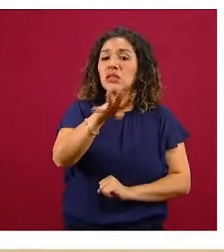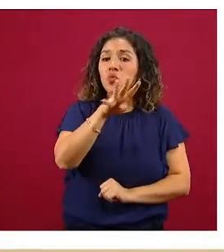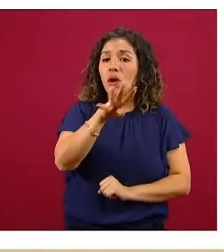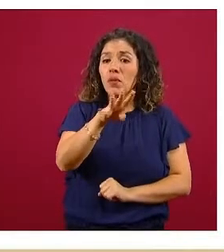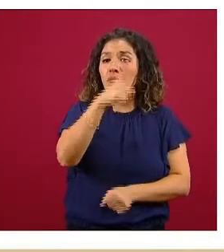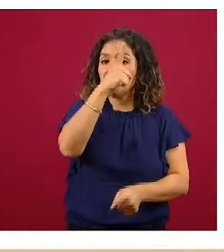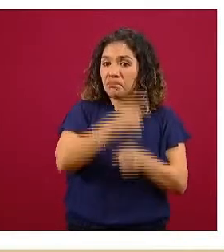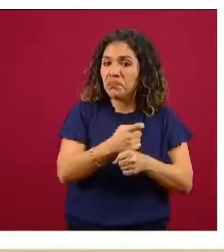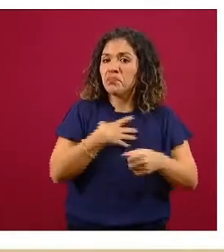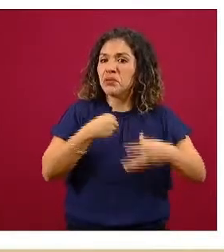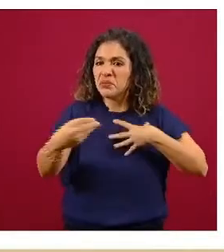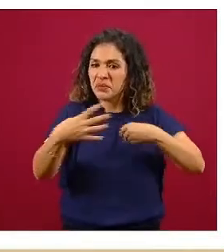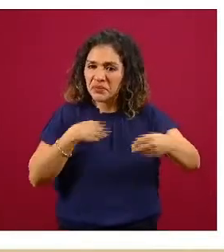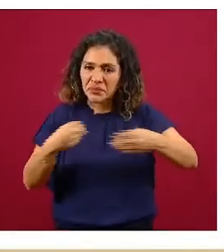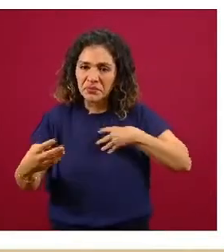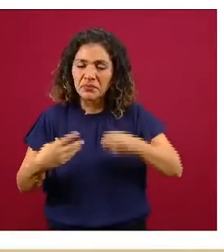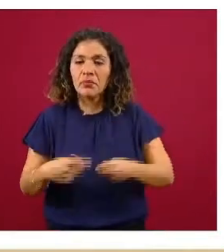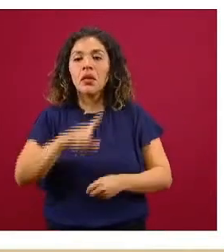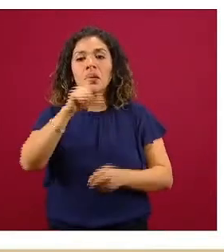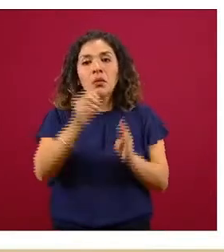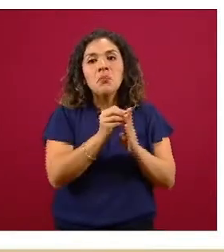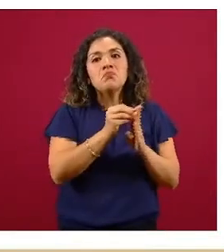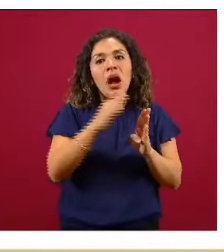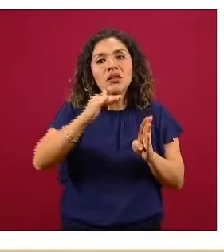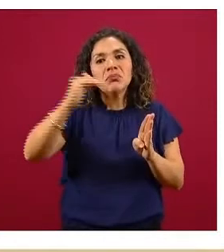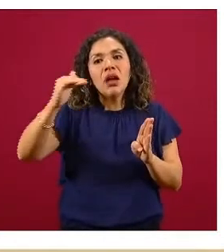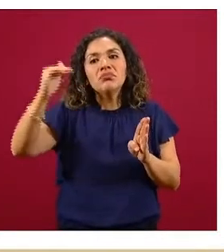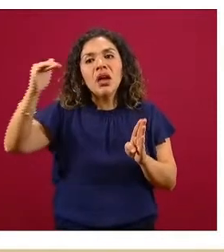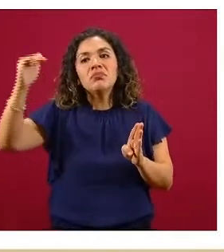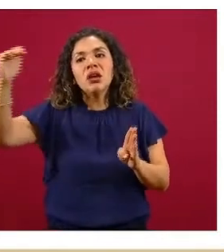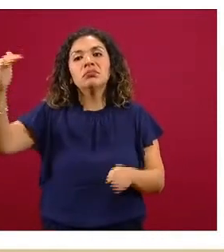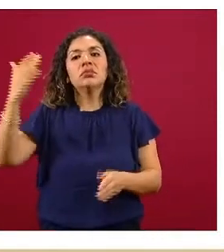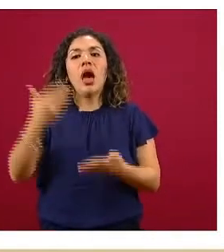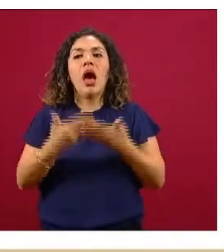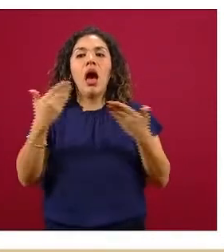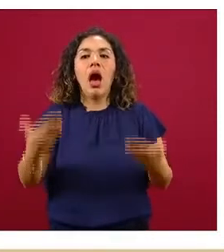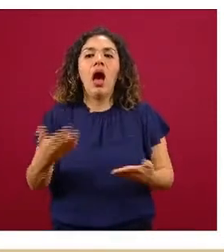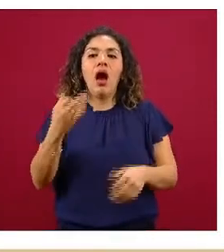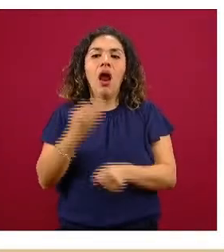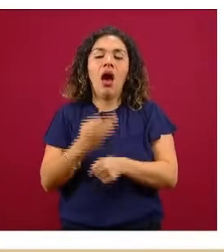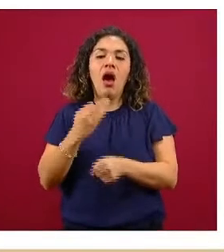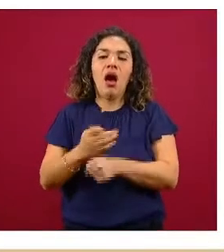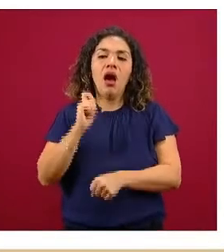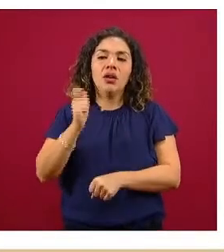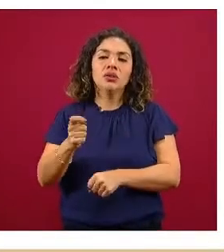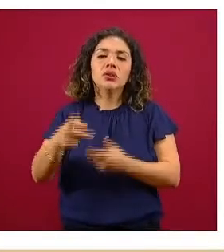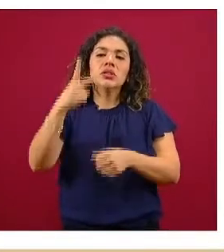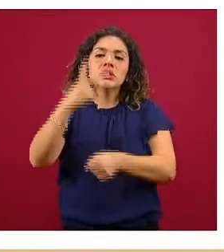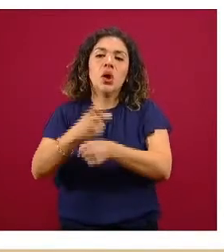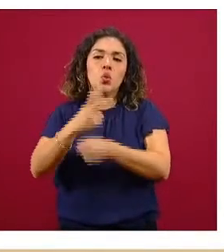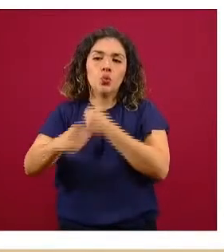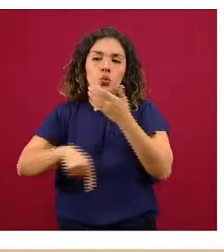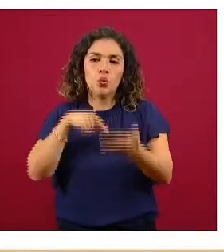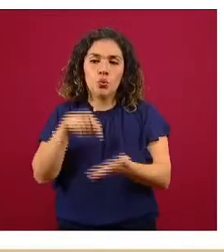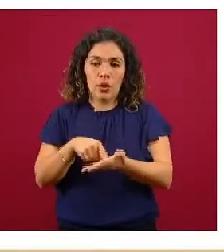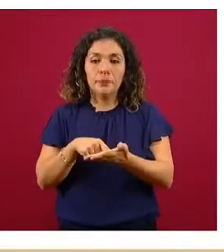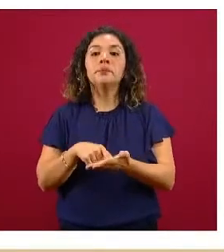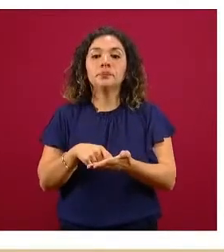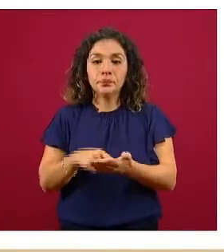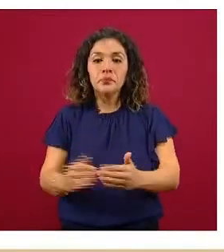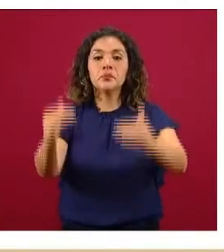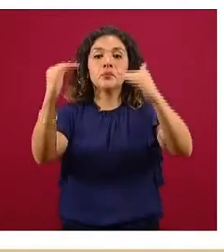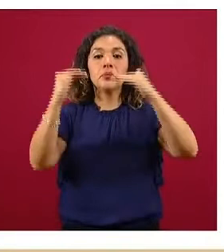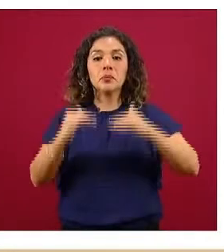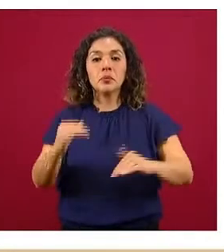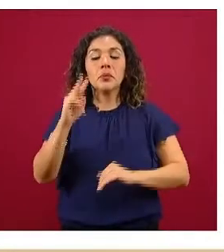su transmisión y esta se fue incrementando con el transcurso del tiempo hasta ocupar el día de hoy el segundo lugar. Y bueno, podemos